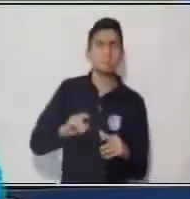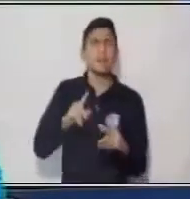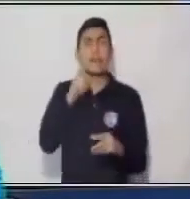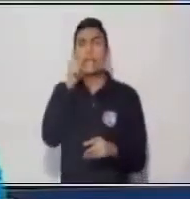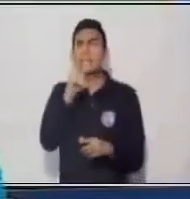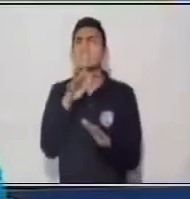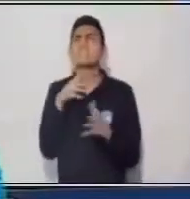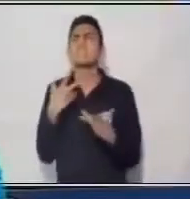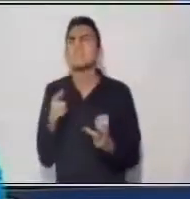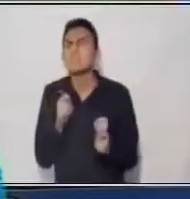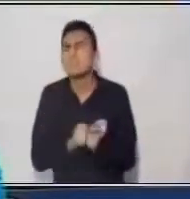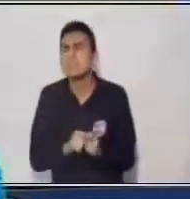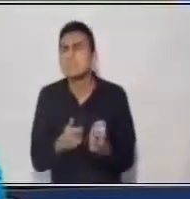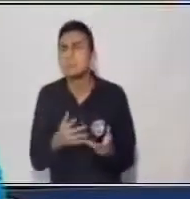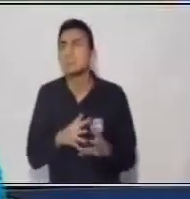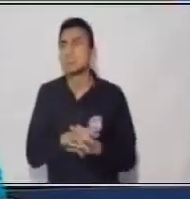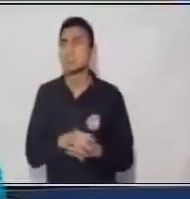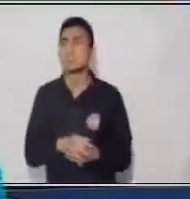punto como tal